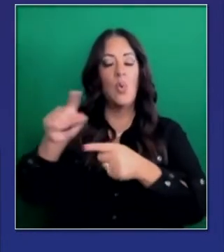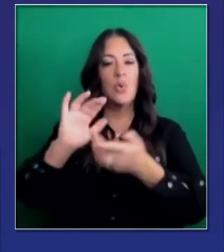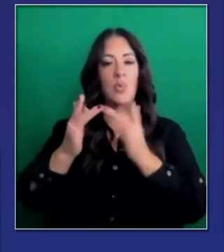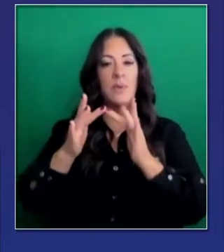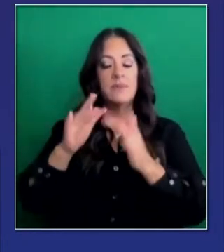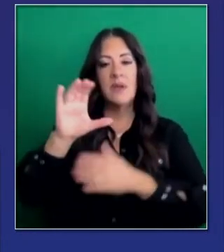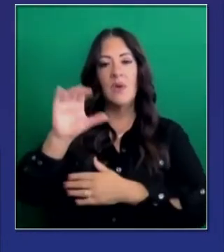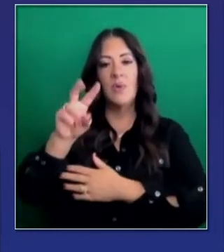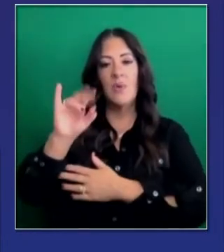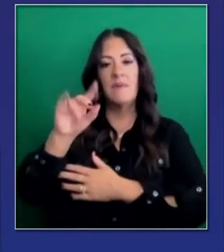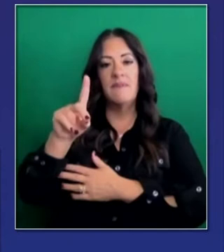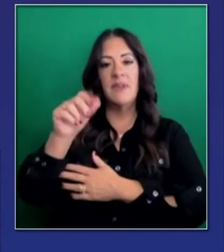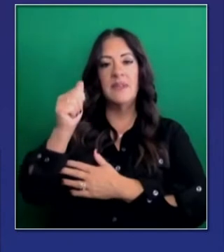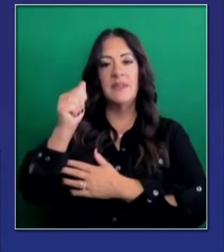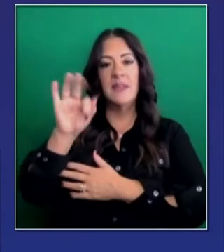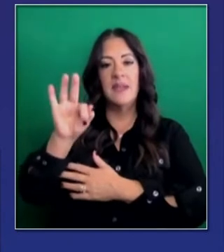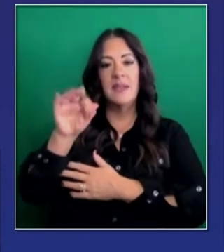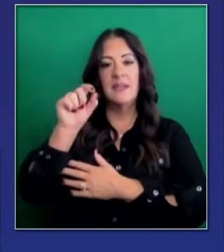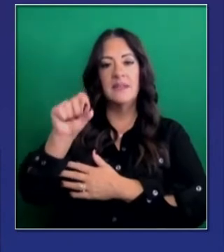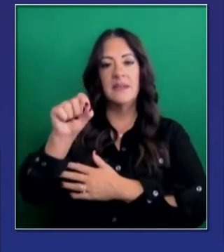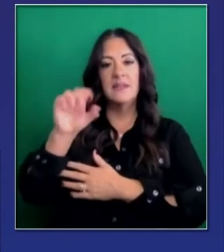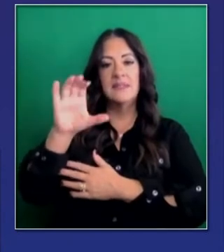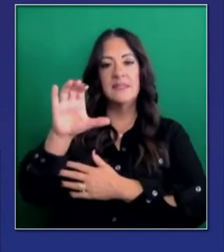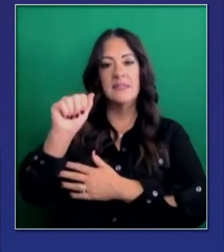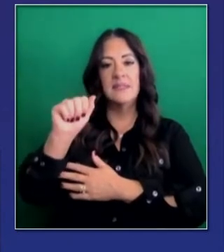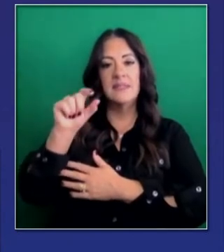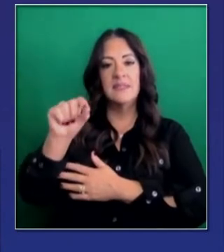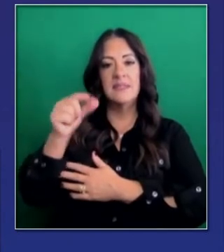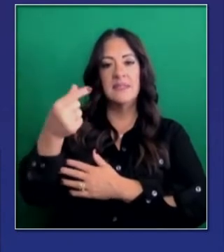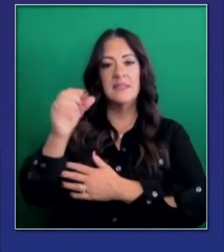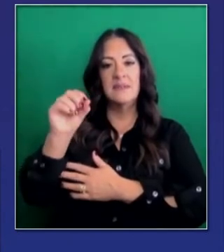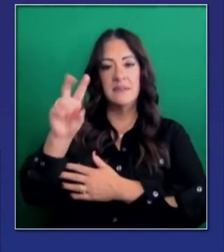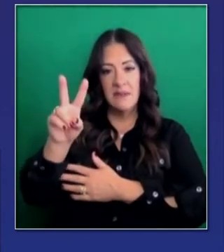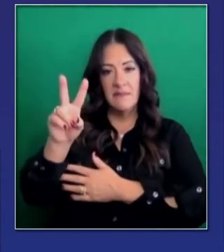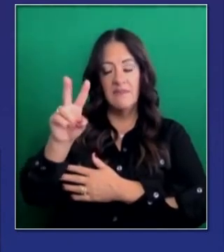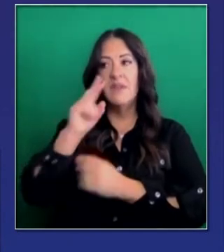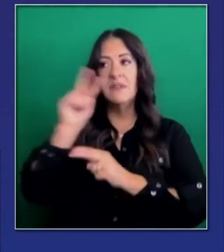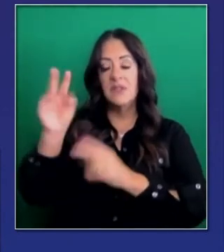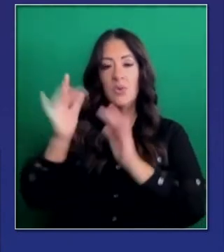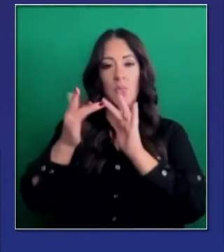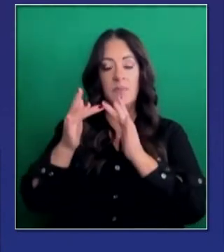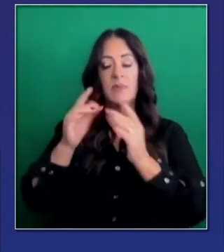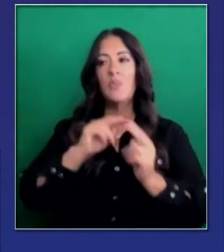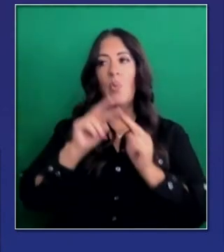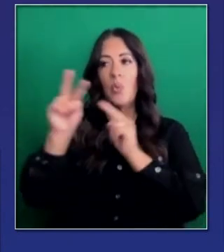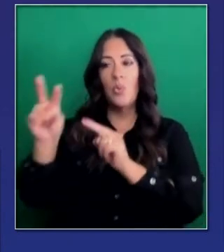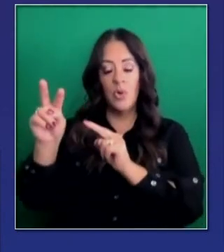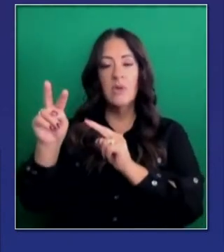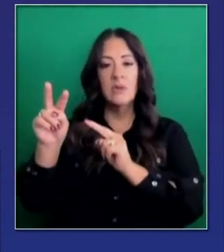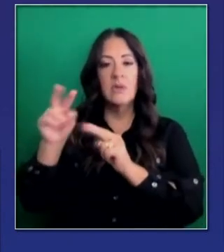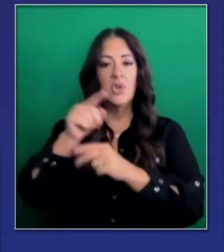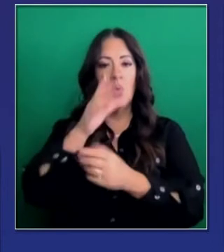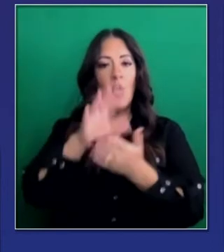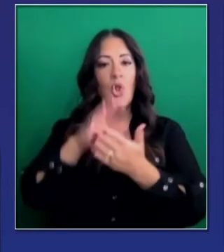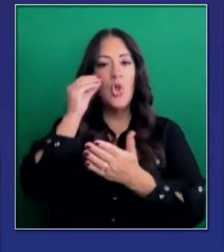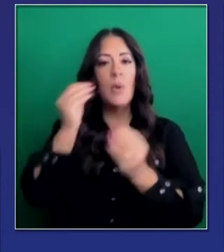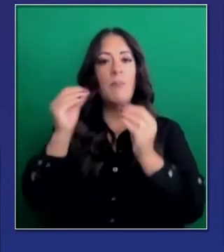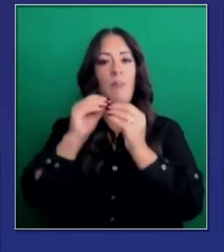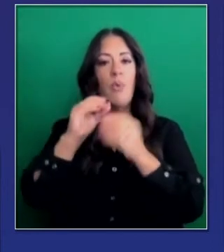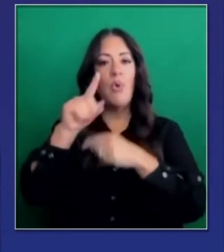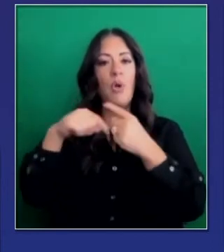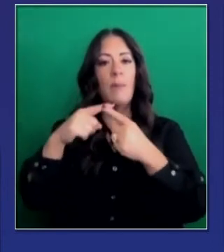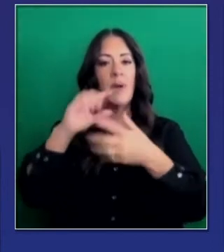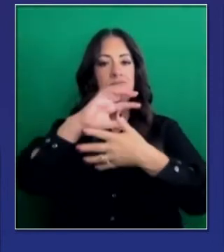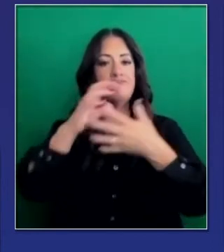pueden ir a kobe 19 puntos ahí está la dirección a la pantalla pueden ir allí para saber